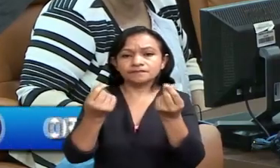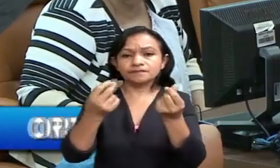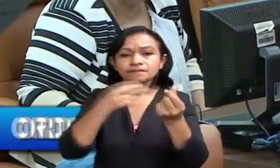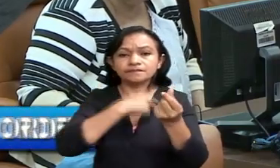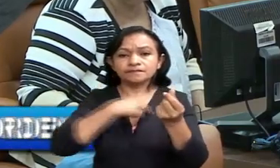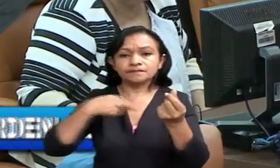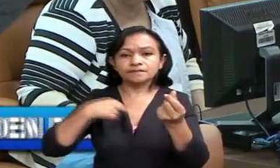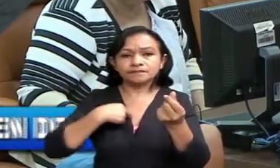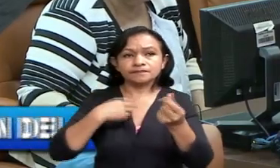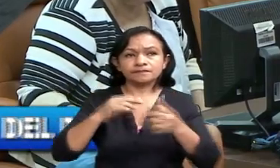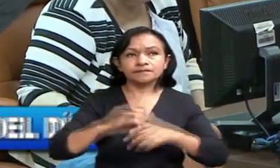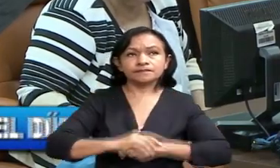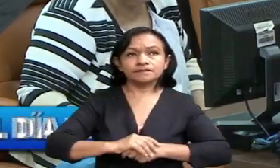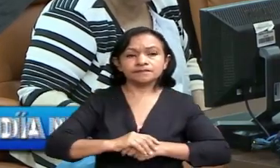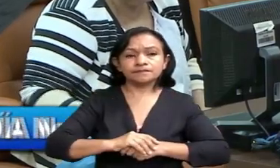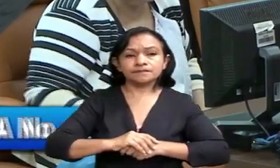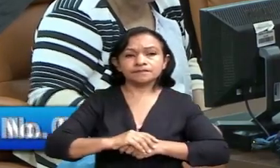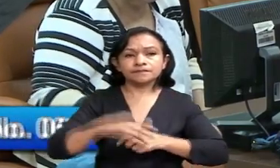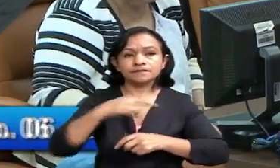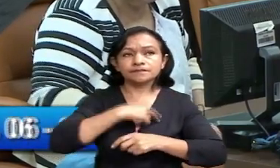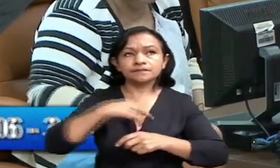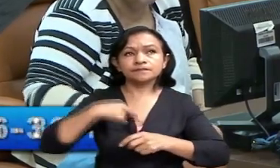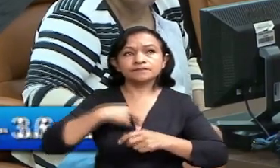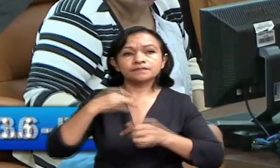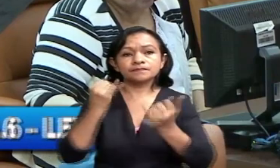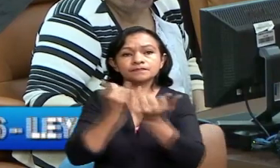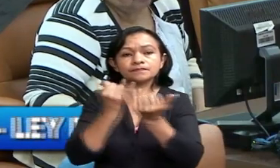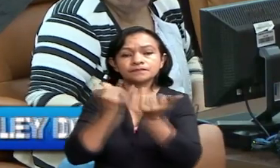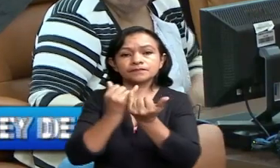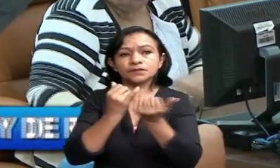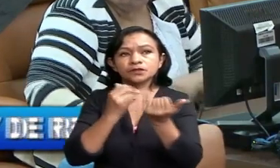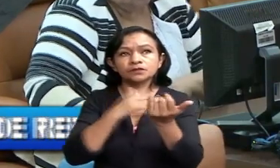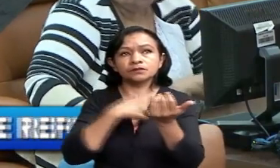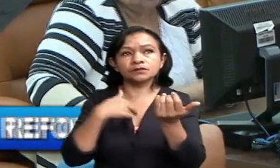haciendo pagar más a los que tienen más?